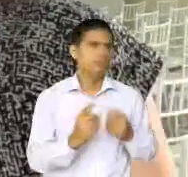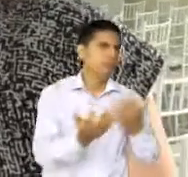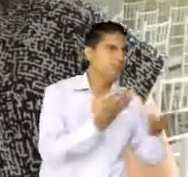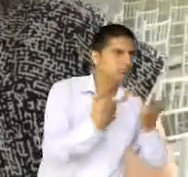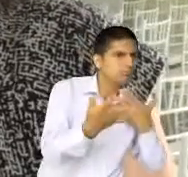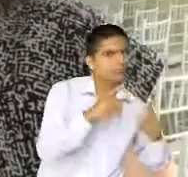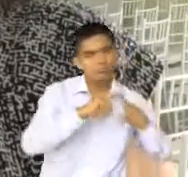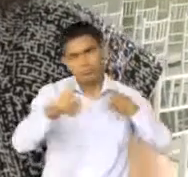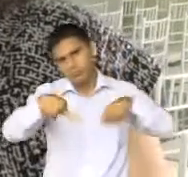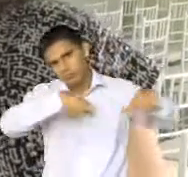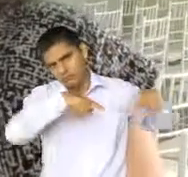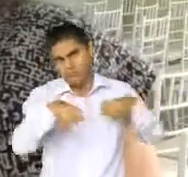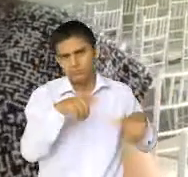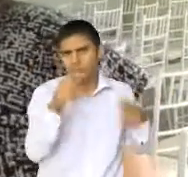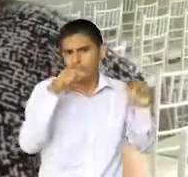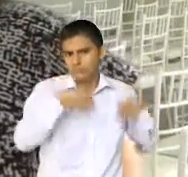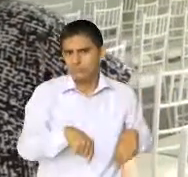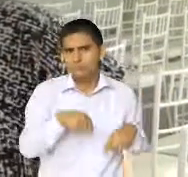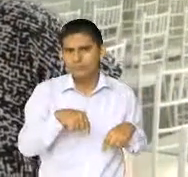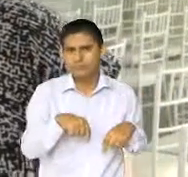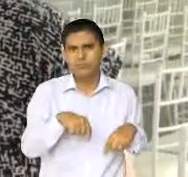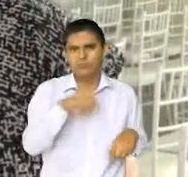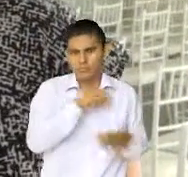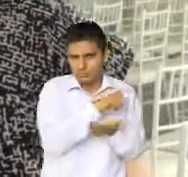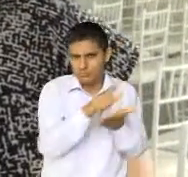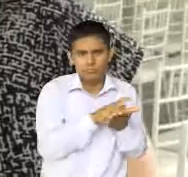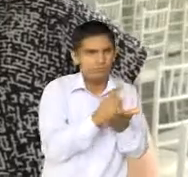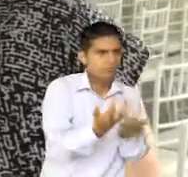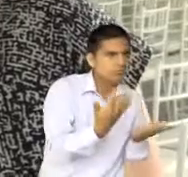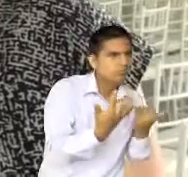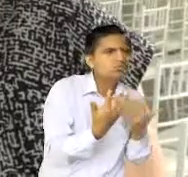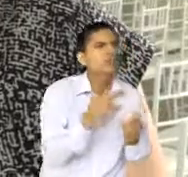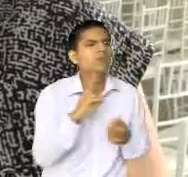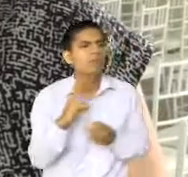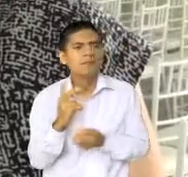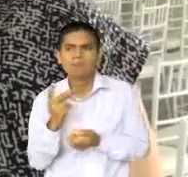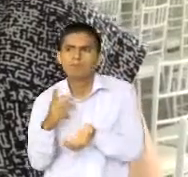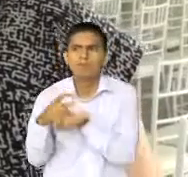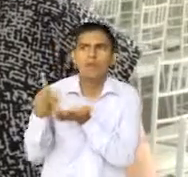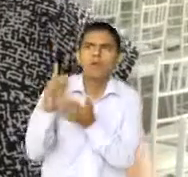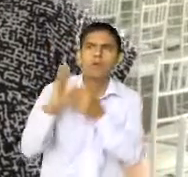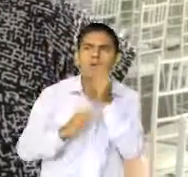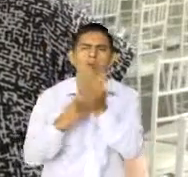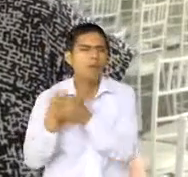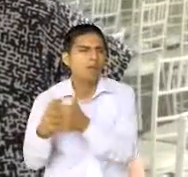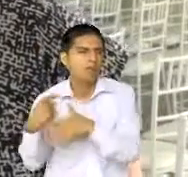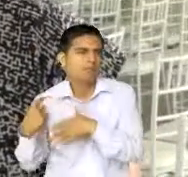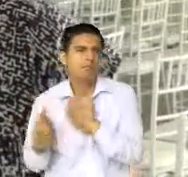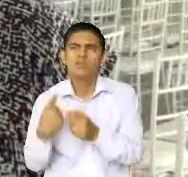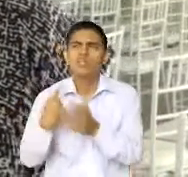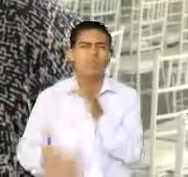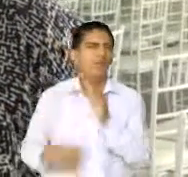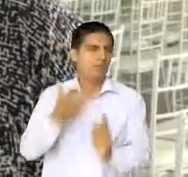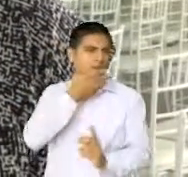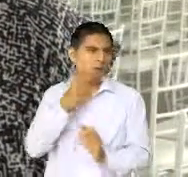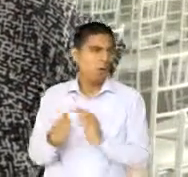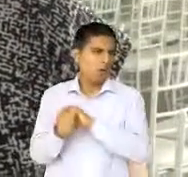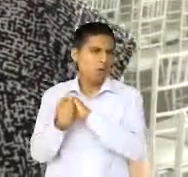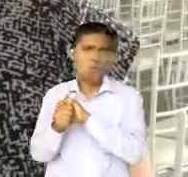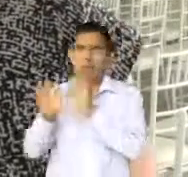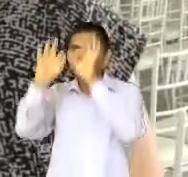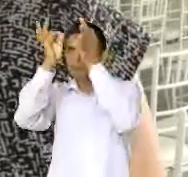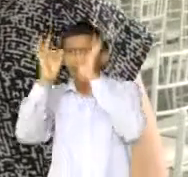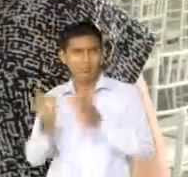talleres con diversos sectores de nuestra sociedad del Lago Agrio para conocer de ellos también cuáles son